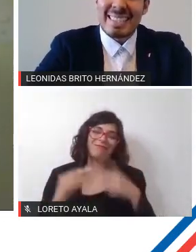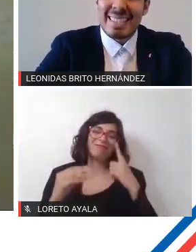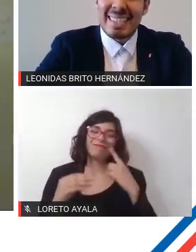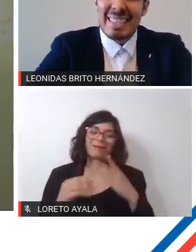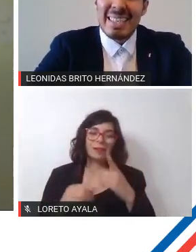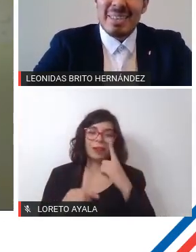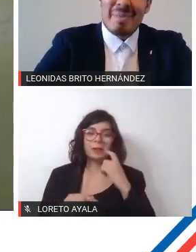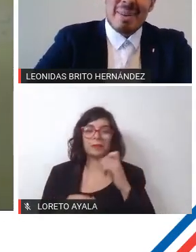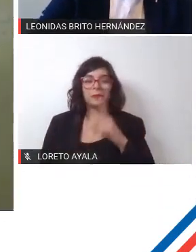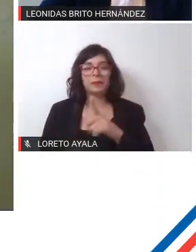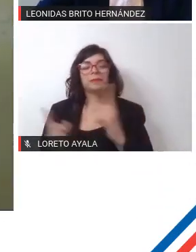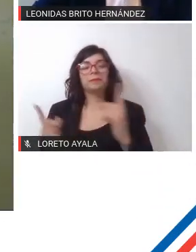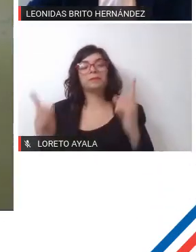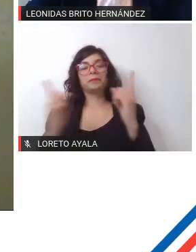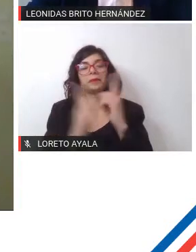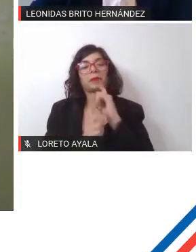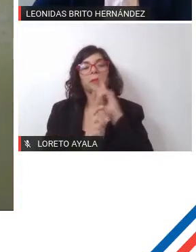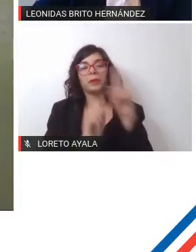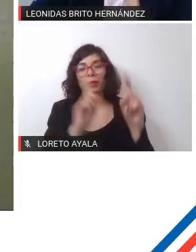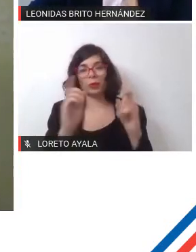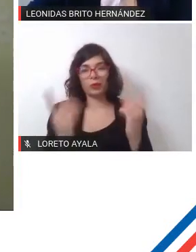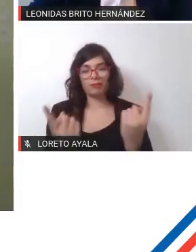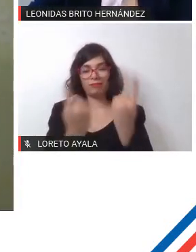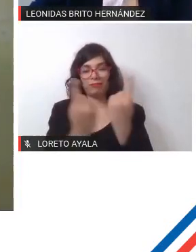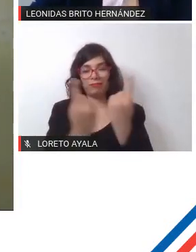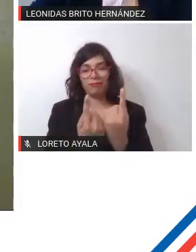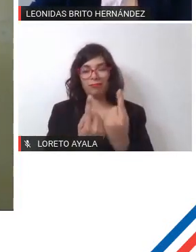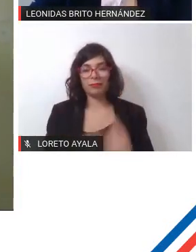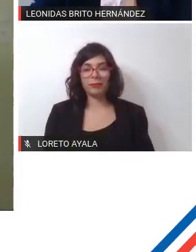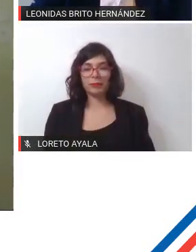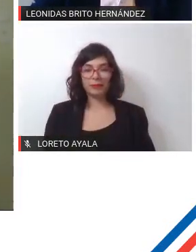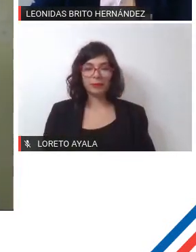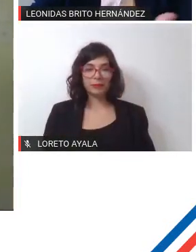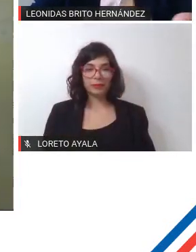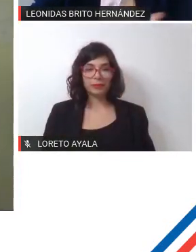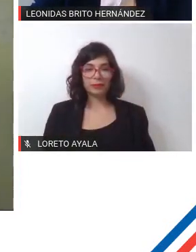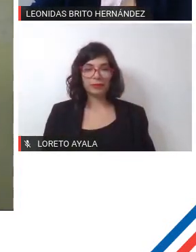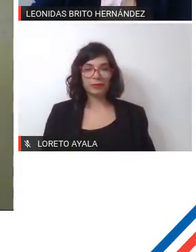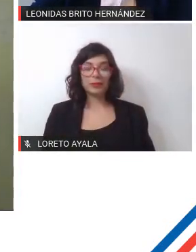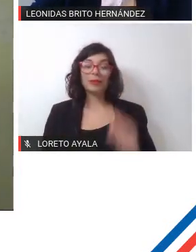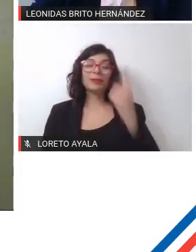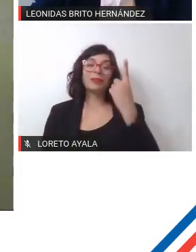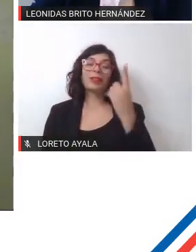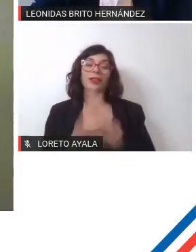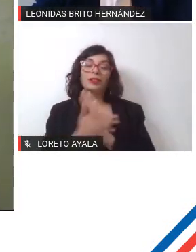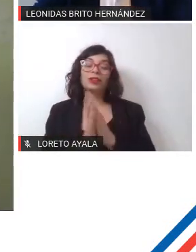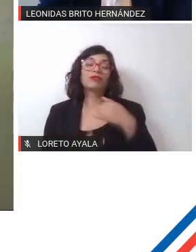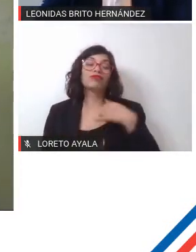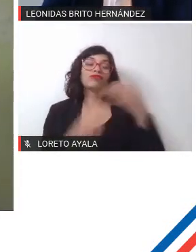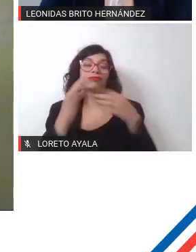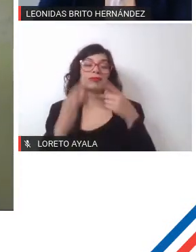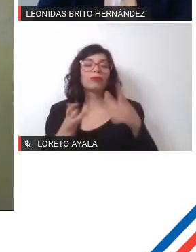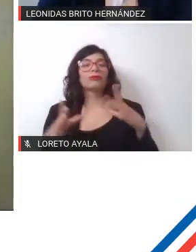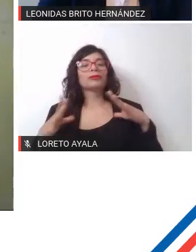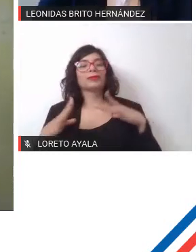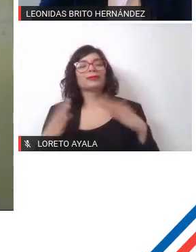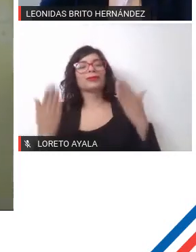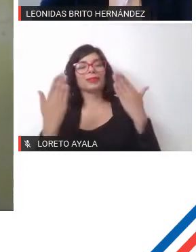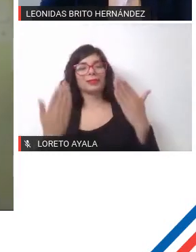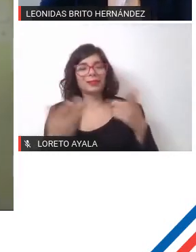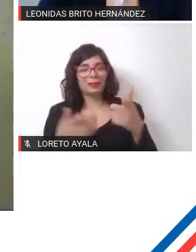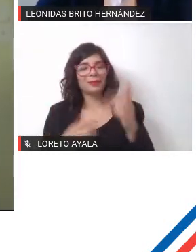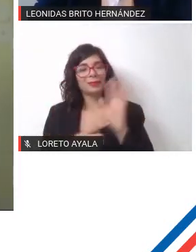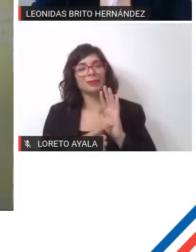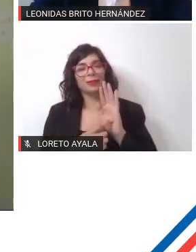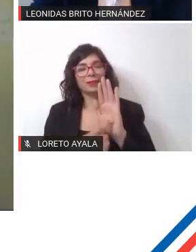chiquillo. Perfecto, muchas gracias. Bueno, estimado, primero que todo, muchas felicitaciones por su presentación. Como